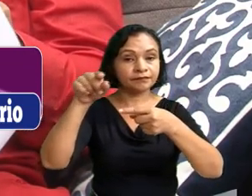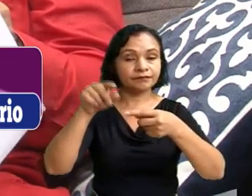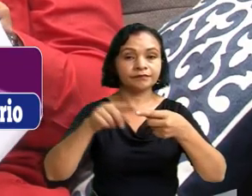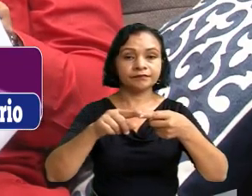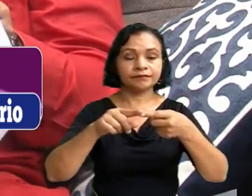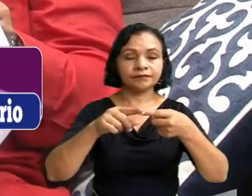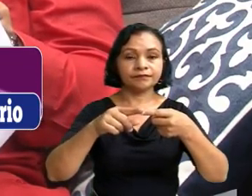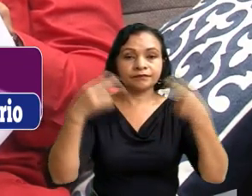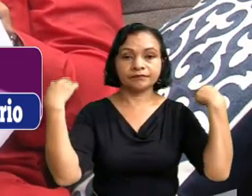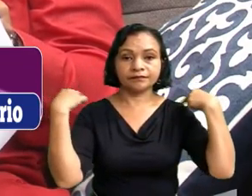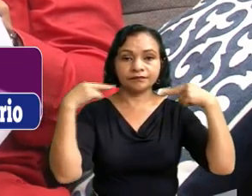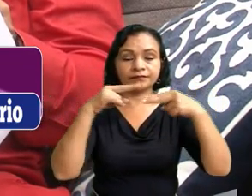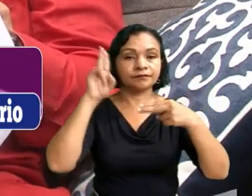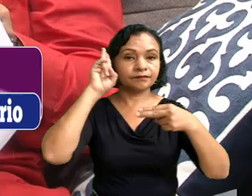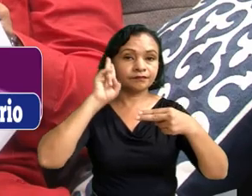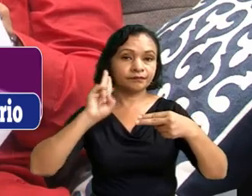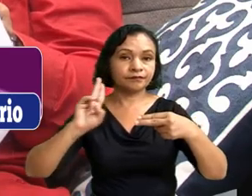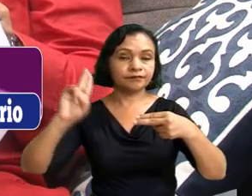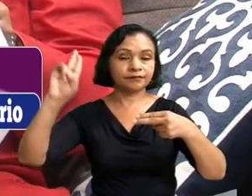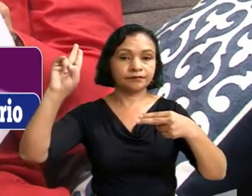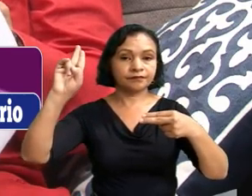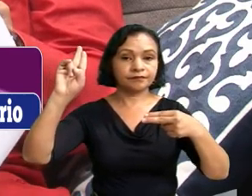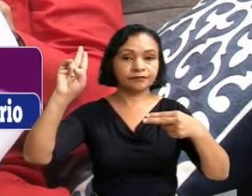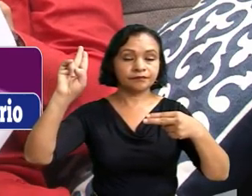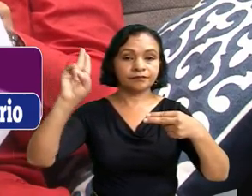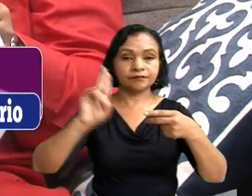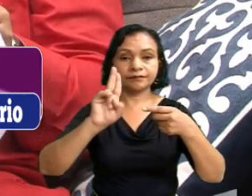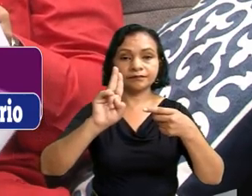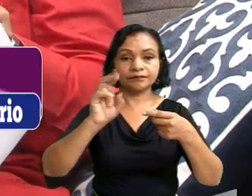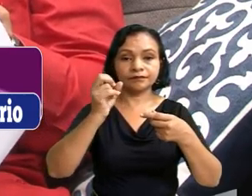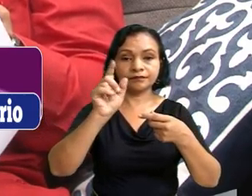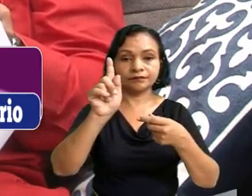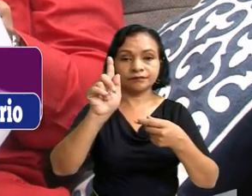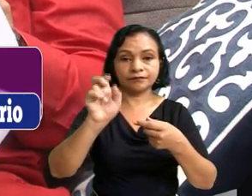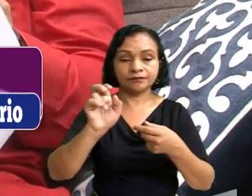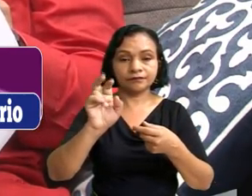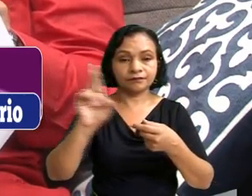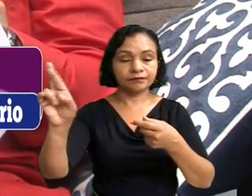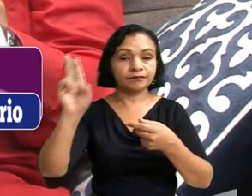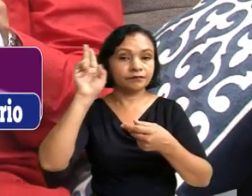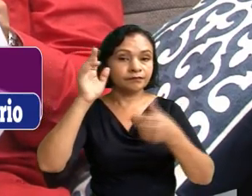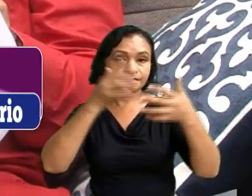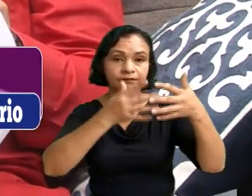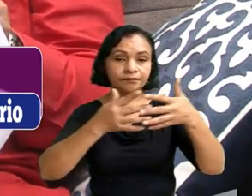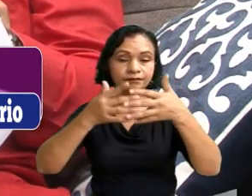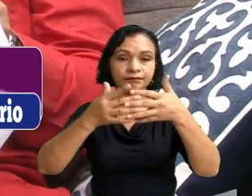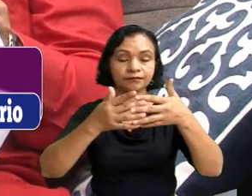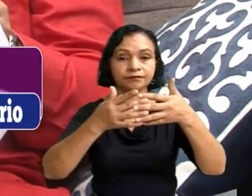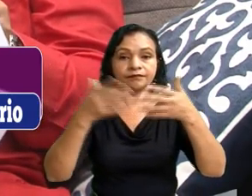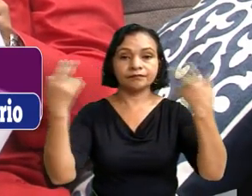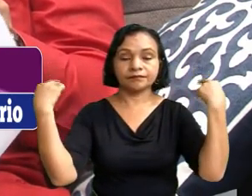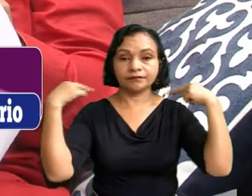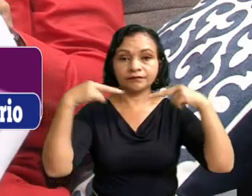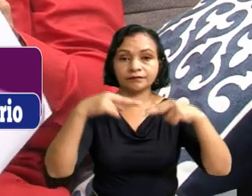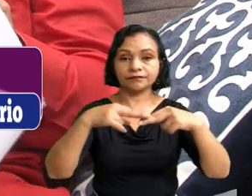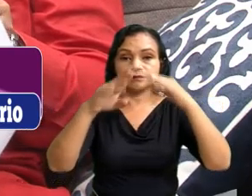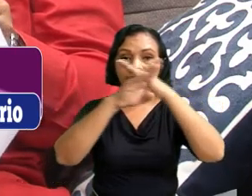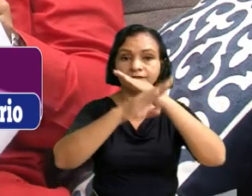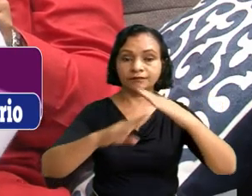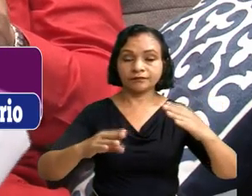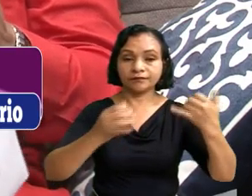catedrático de la universidad de western el catedrático de paz y conflicto del